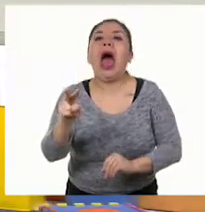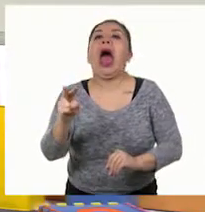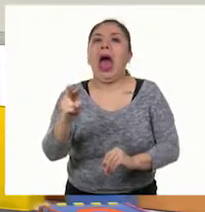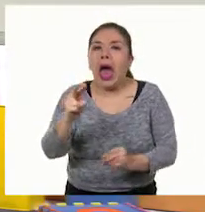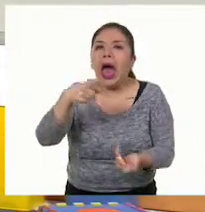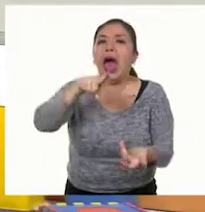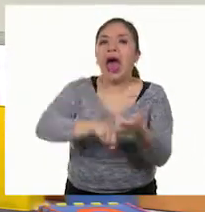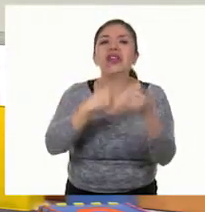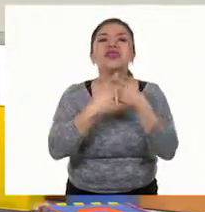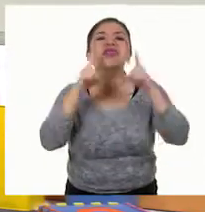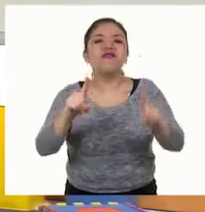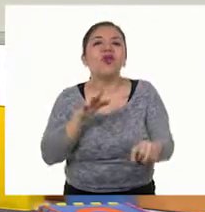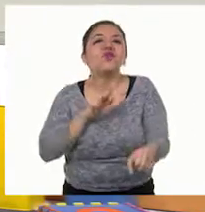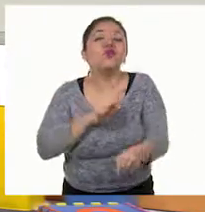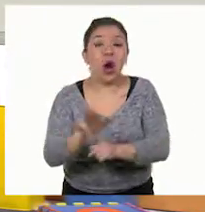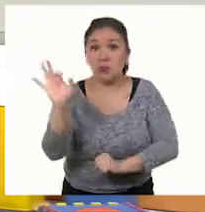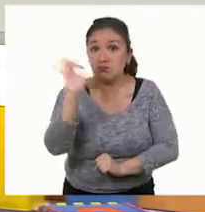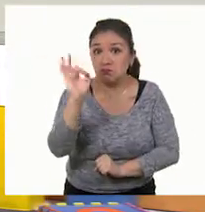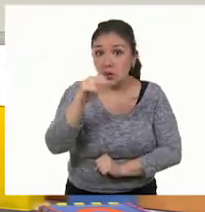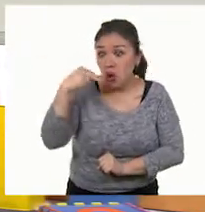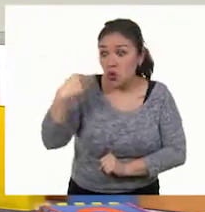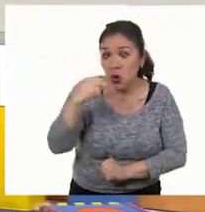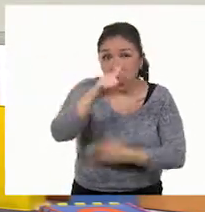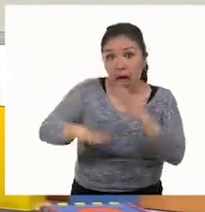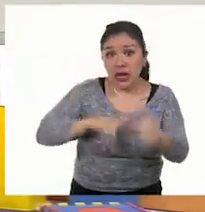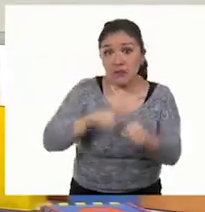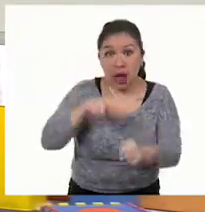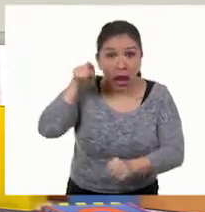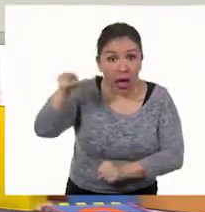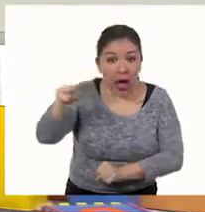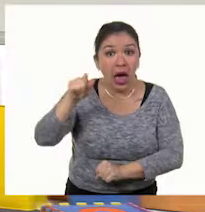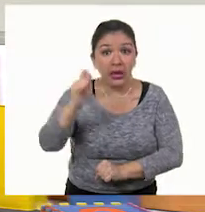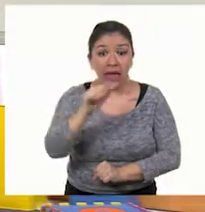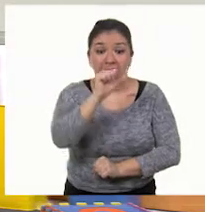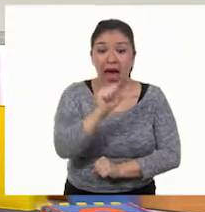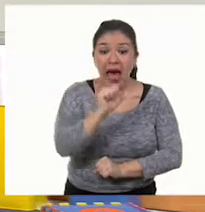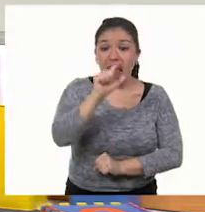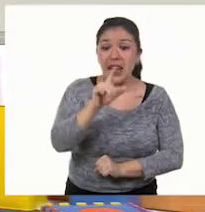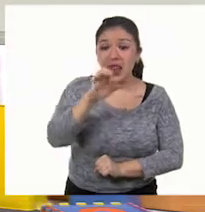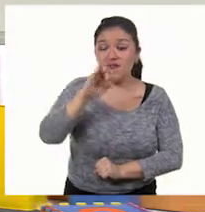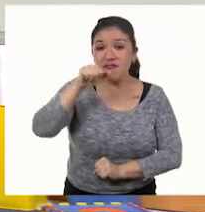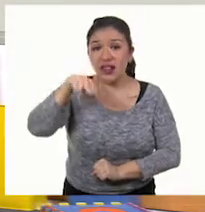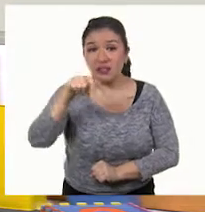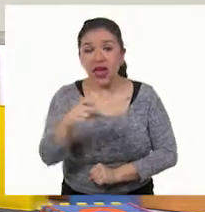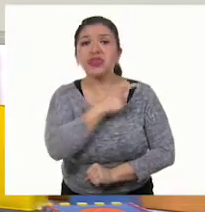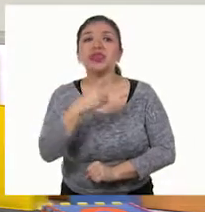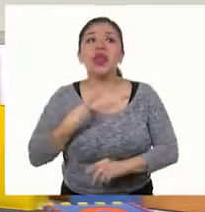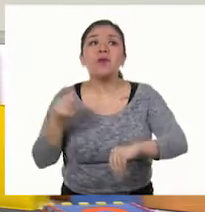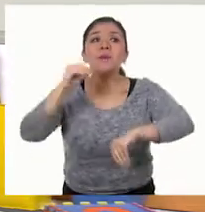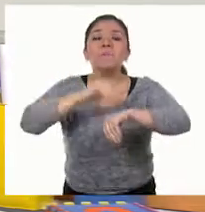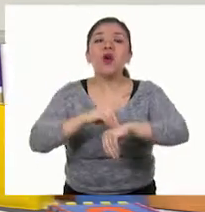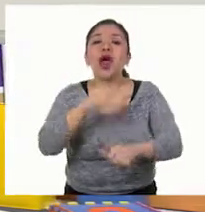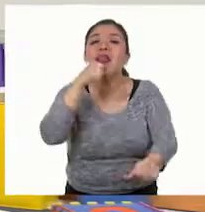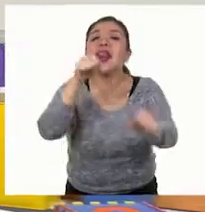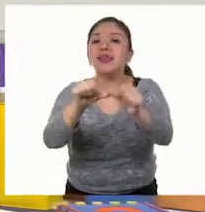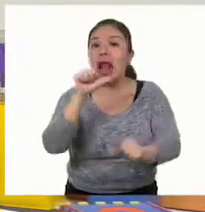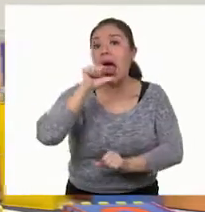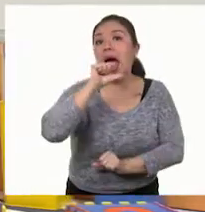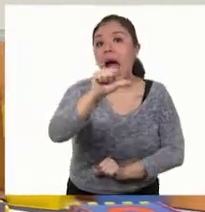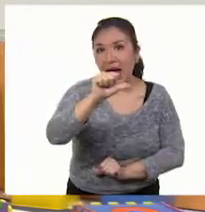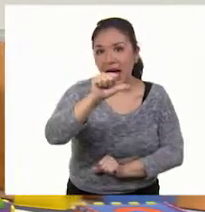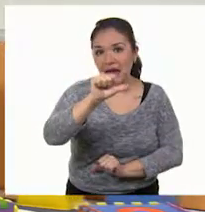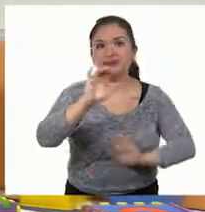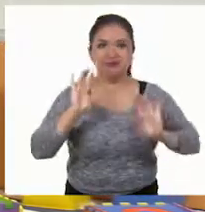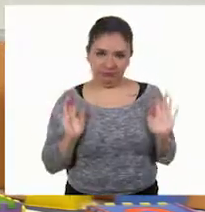diferencia. Si el nombre de este animal fuera elefante, se escribiría con esta letra.